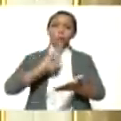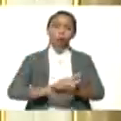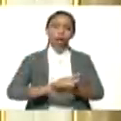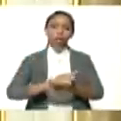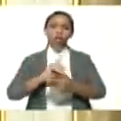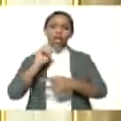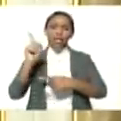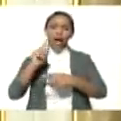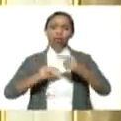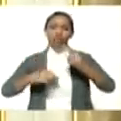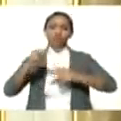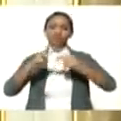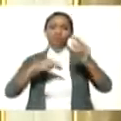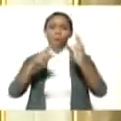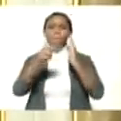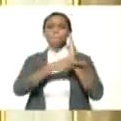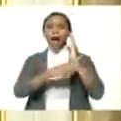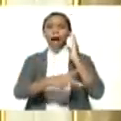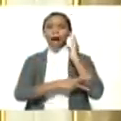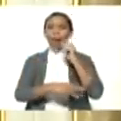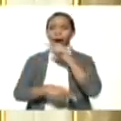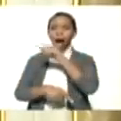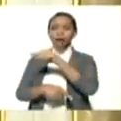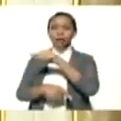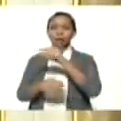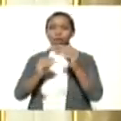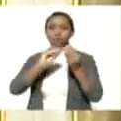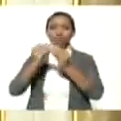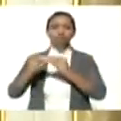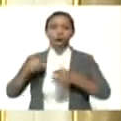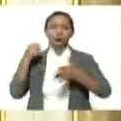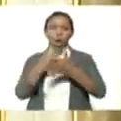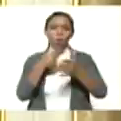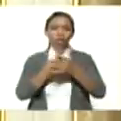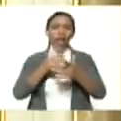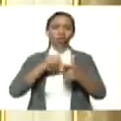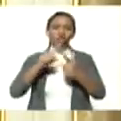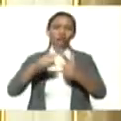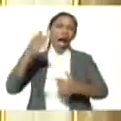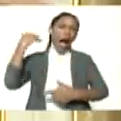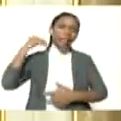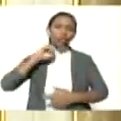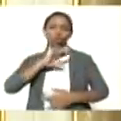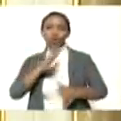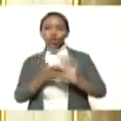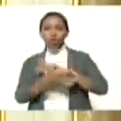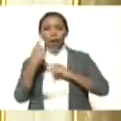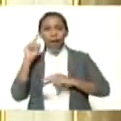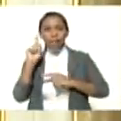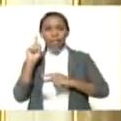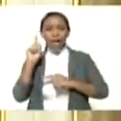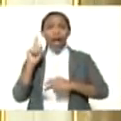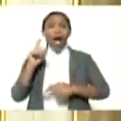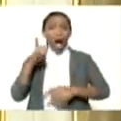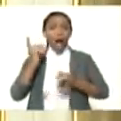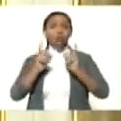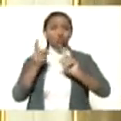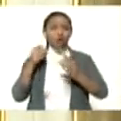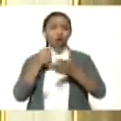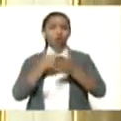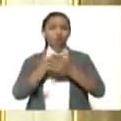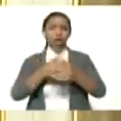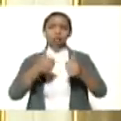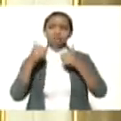y se construyera un parque allí. Las luchas de entonces. Había luchas trascendentes y